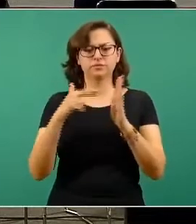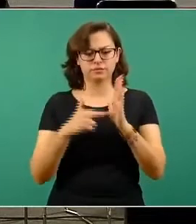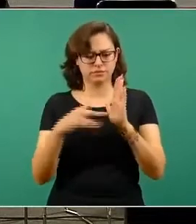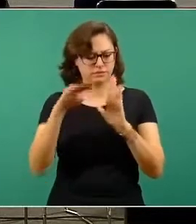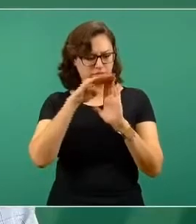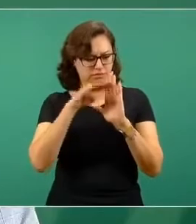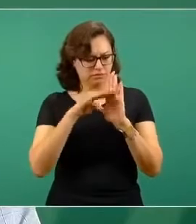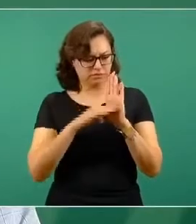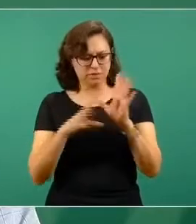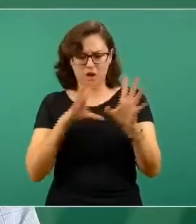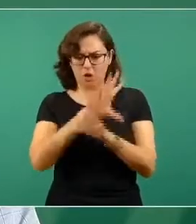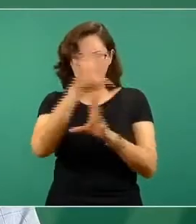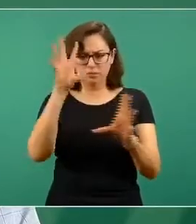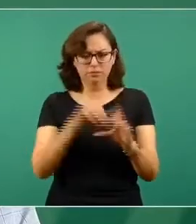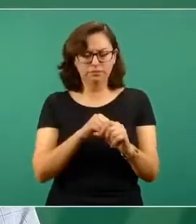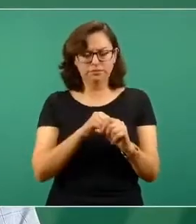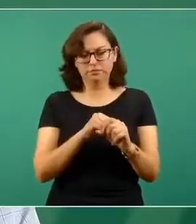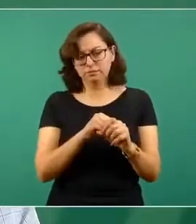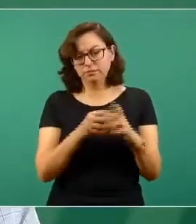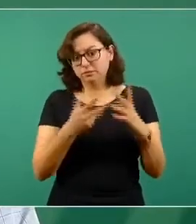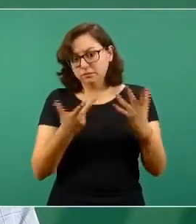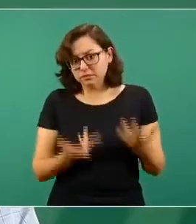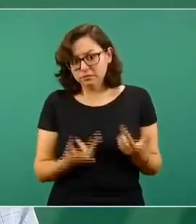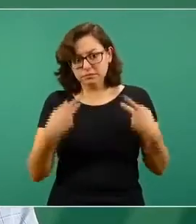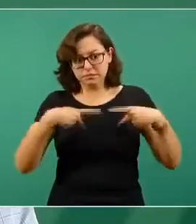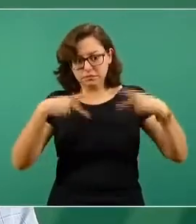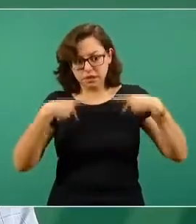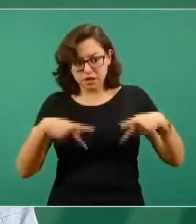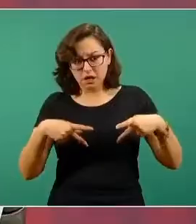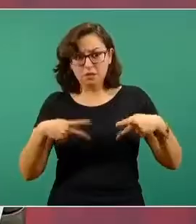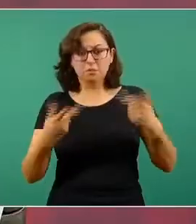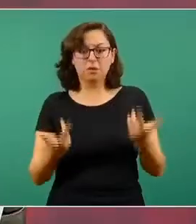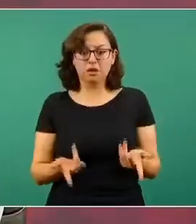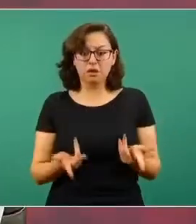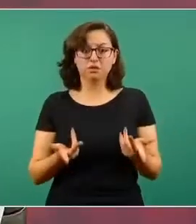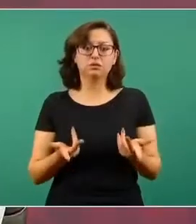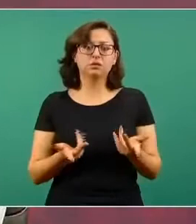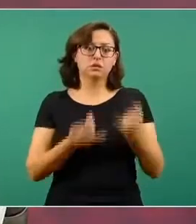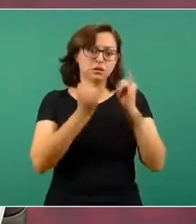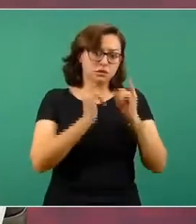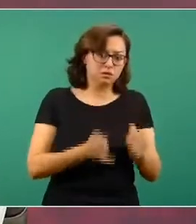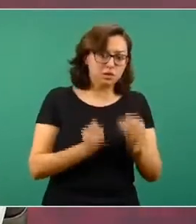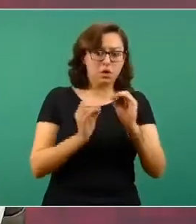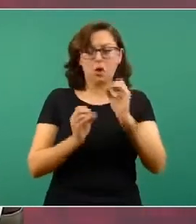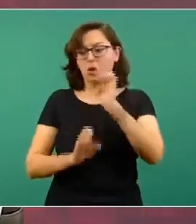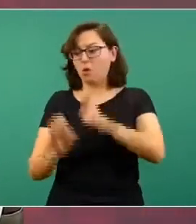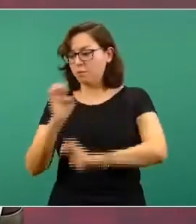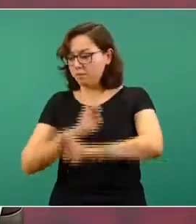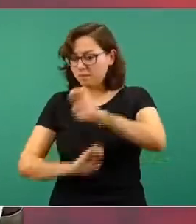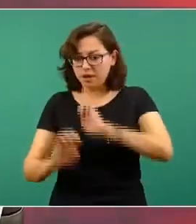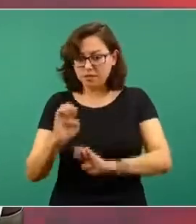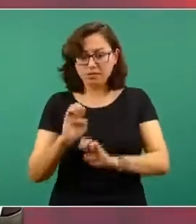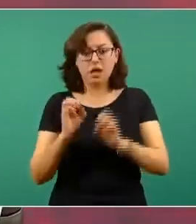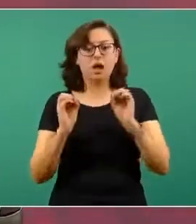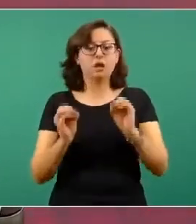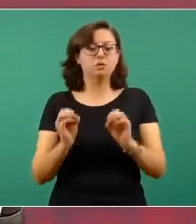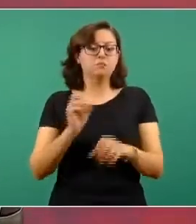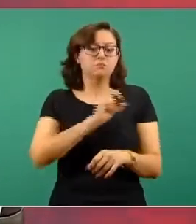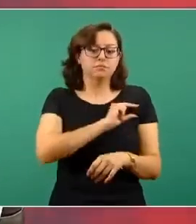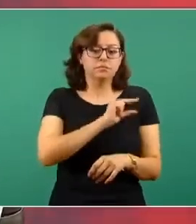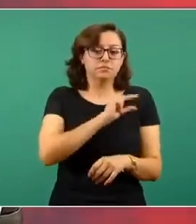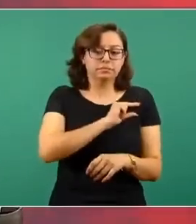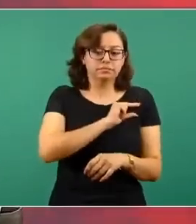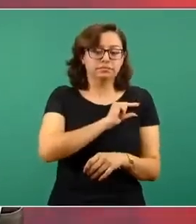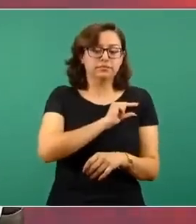se identifica que alguna persona física, moral o alguna, obviamente bajo